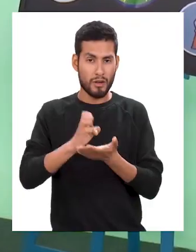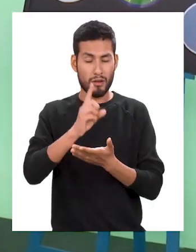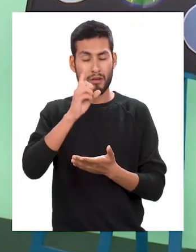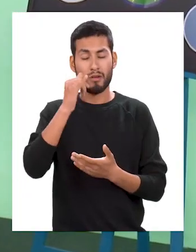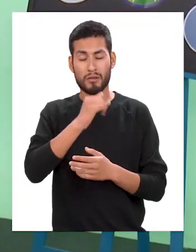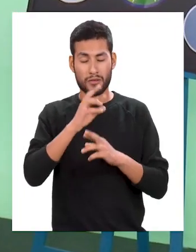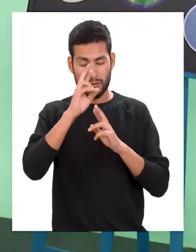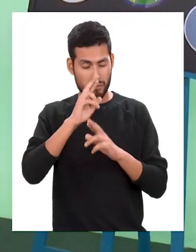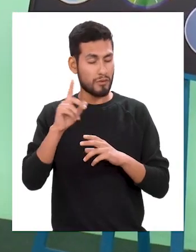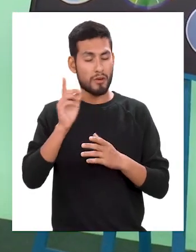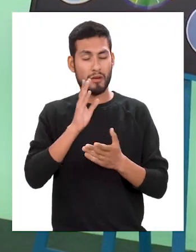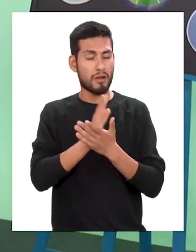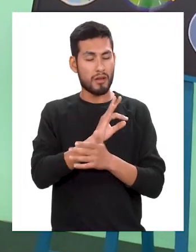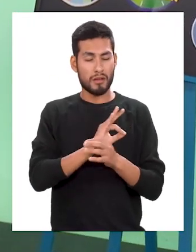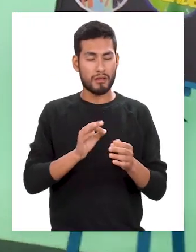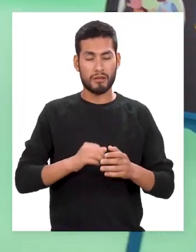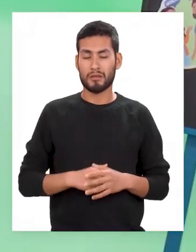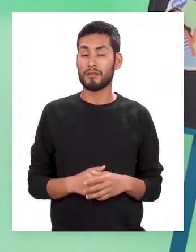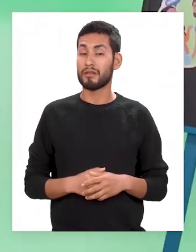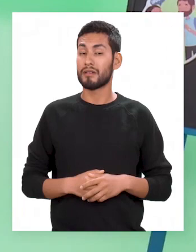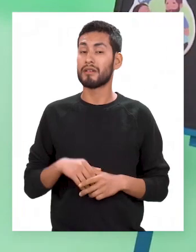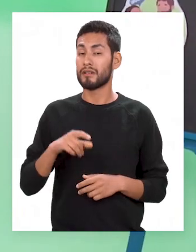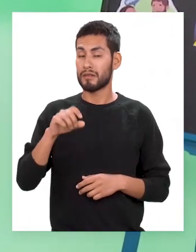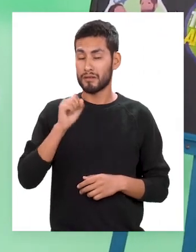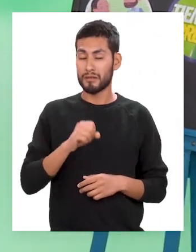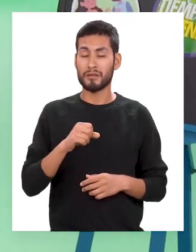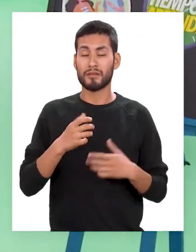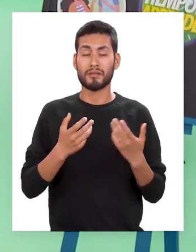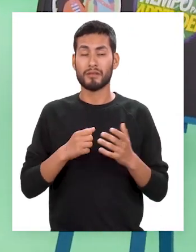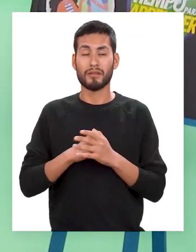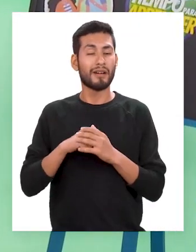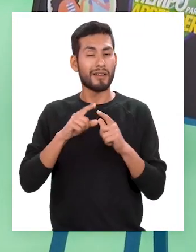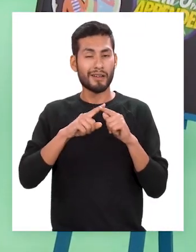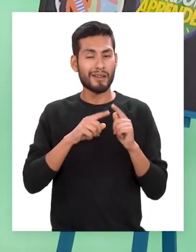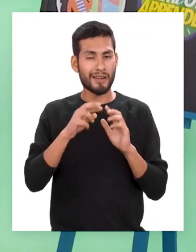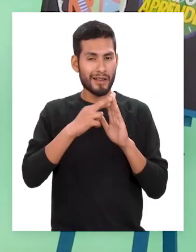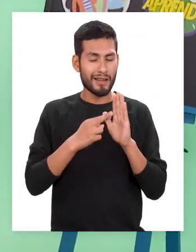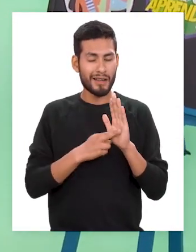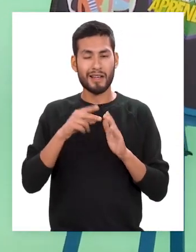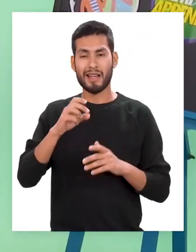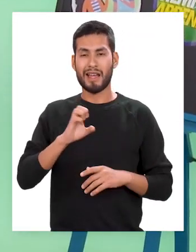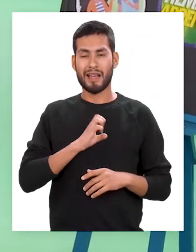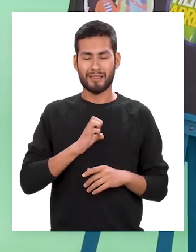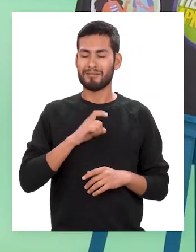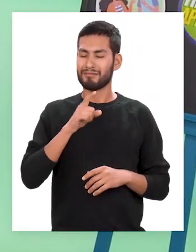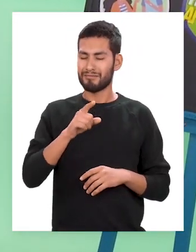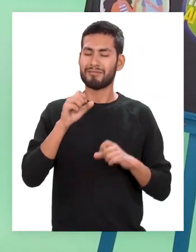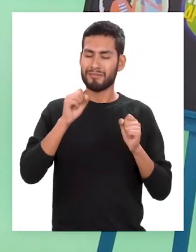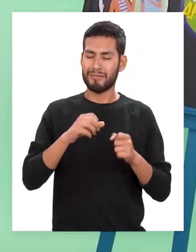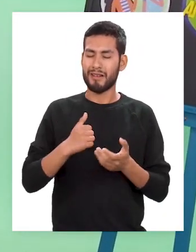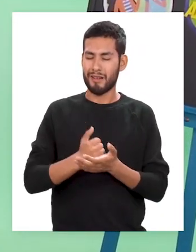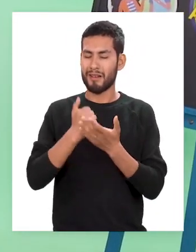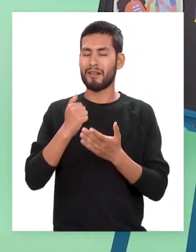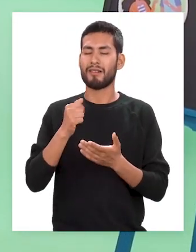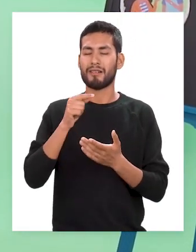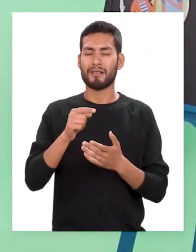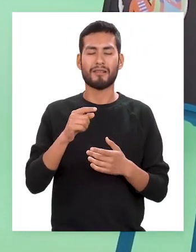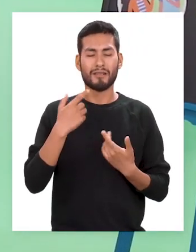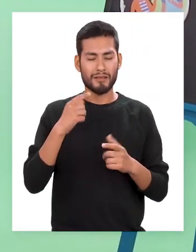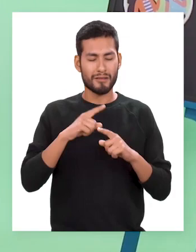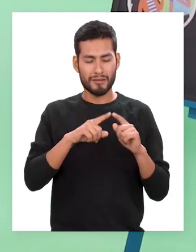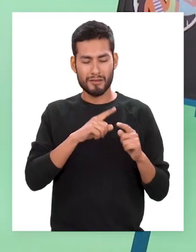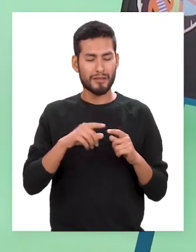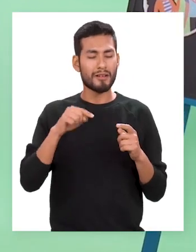educación y sin molestar a nadie. Y así pueden ir descubriendo más reglas de etiqueta. Les aseguro que les ayudará muchísimo